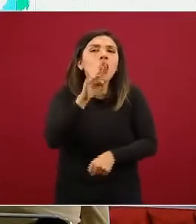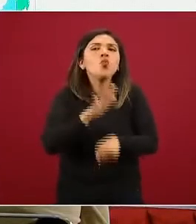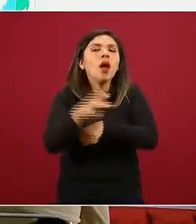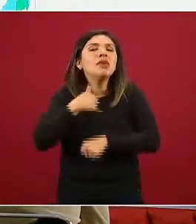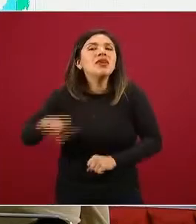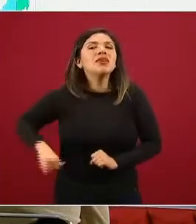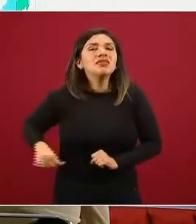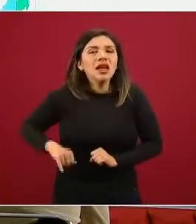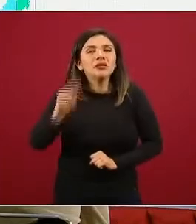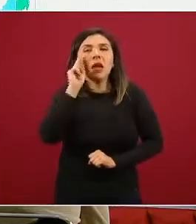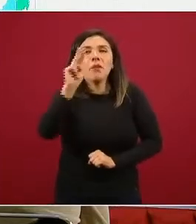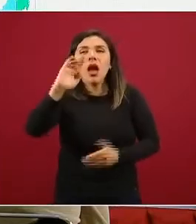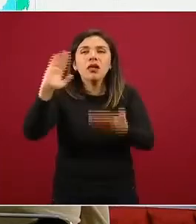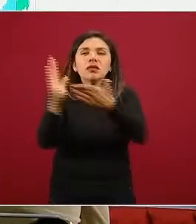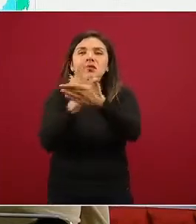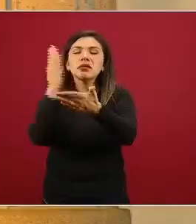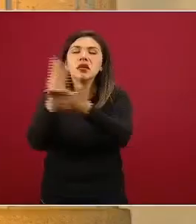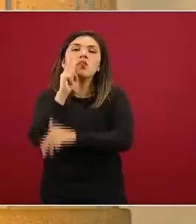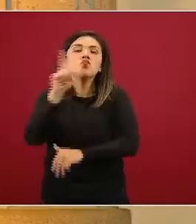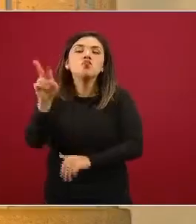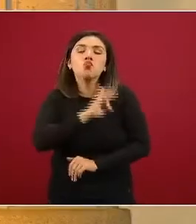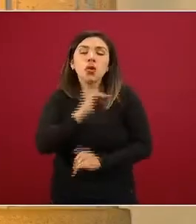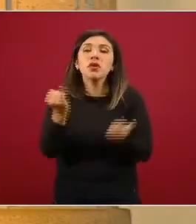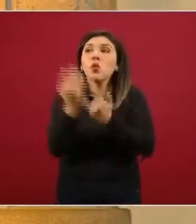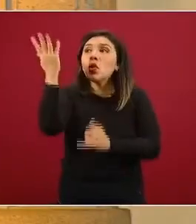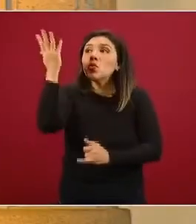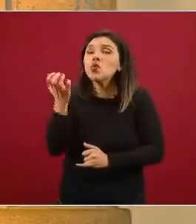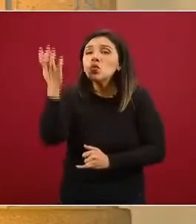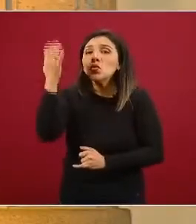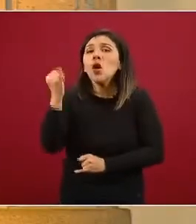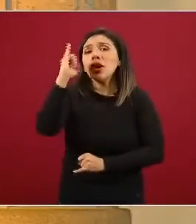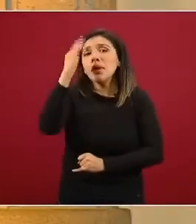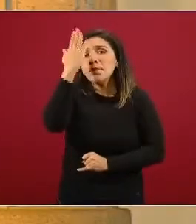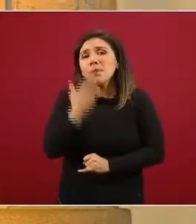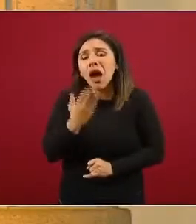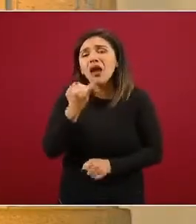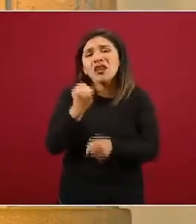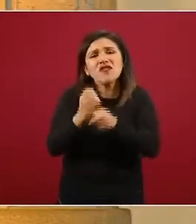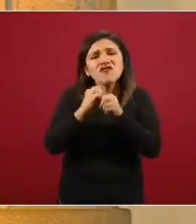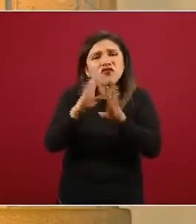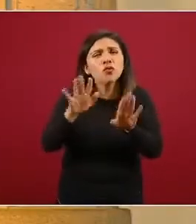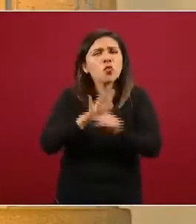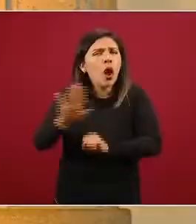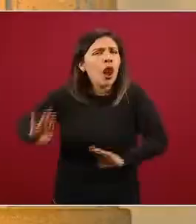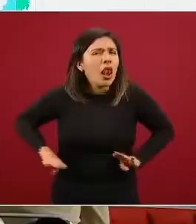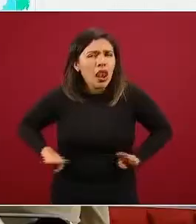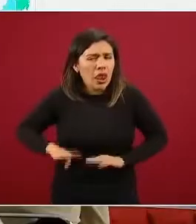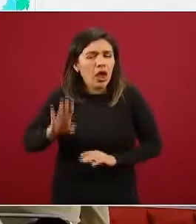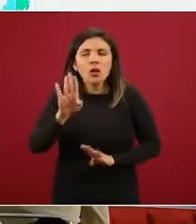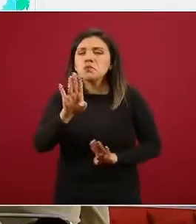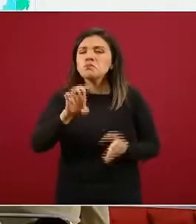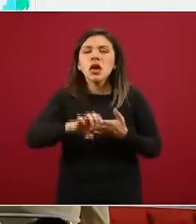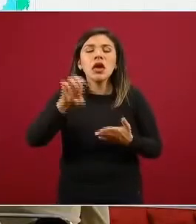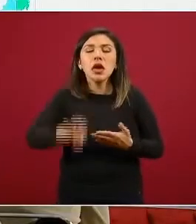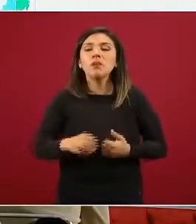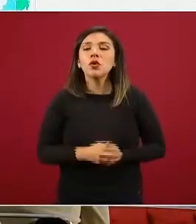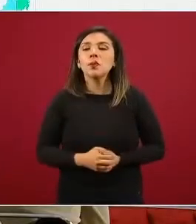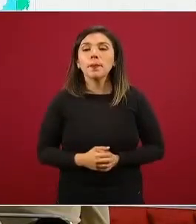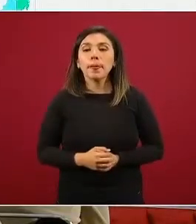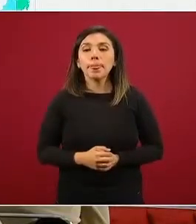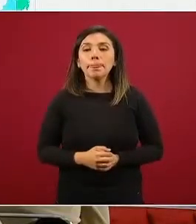para ir viendo y poder descargar imágenes, datos específicos, etcétera. Por ejemplo,